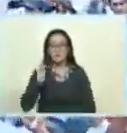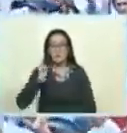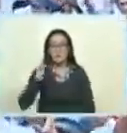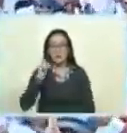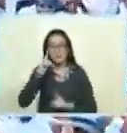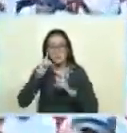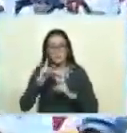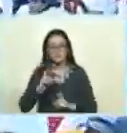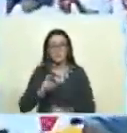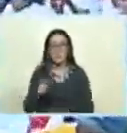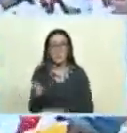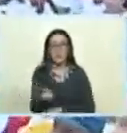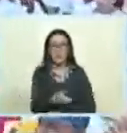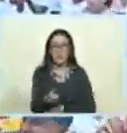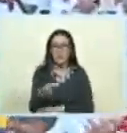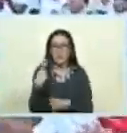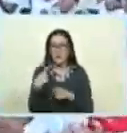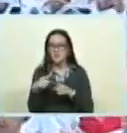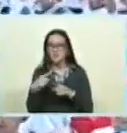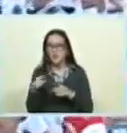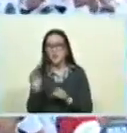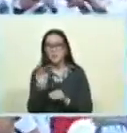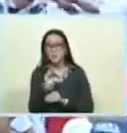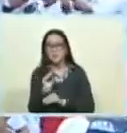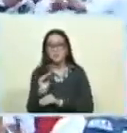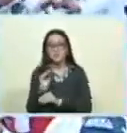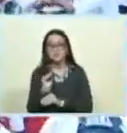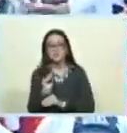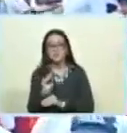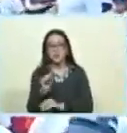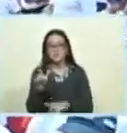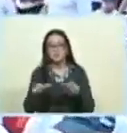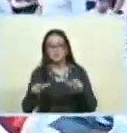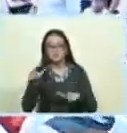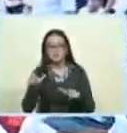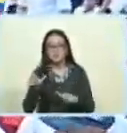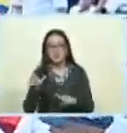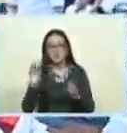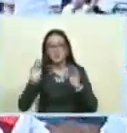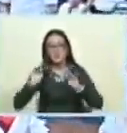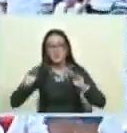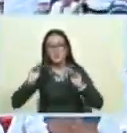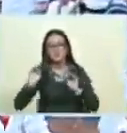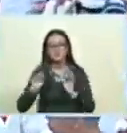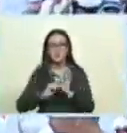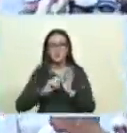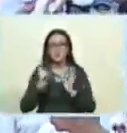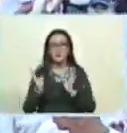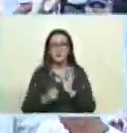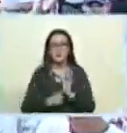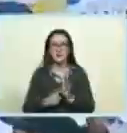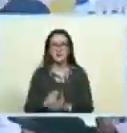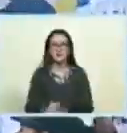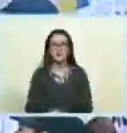próximos profesionales bomberiles y de protección civil, formación integral.